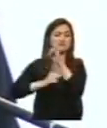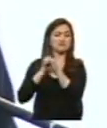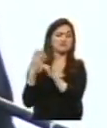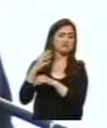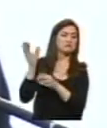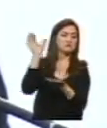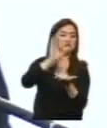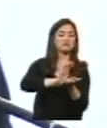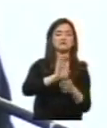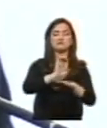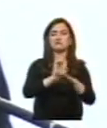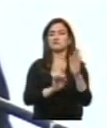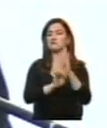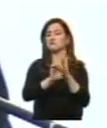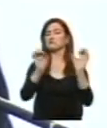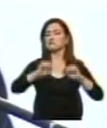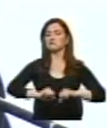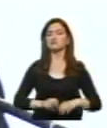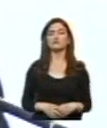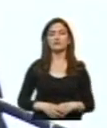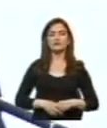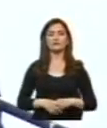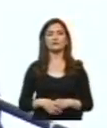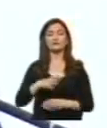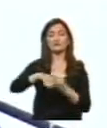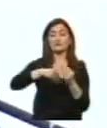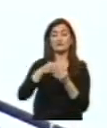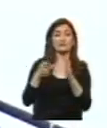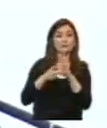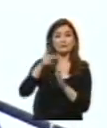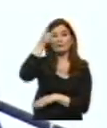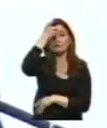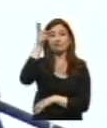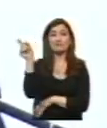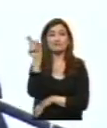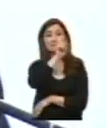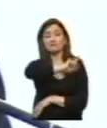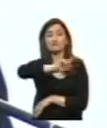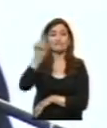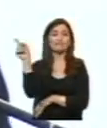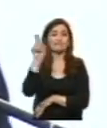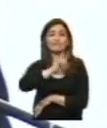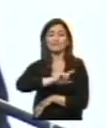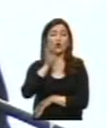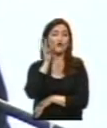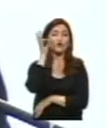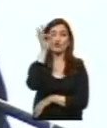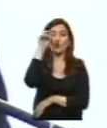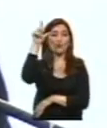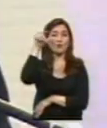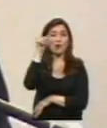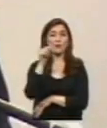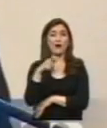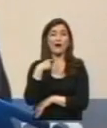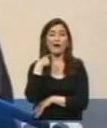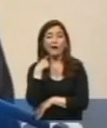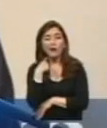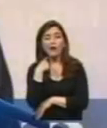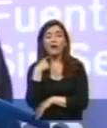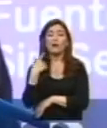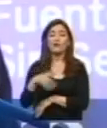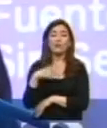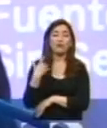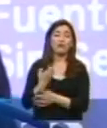recalcar, dichas inversiones no son deuda, no compromete el futuro del Estado ecuatoriano ni de